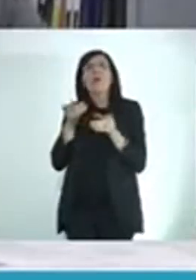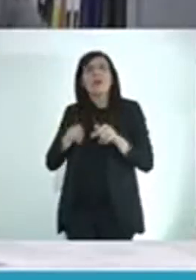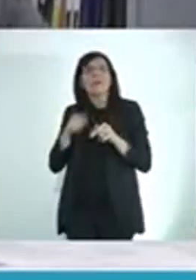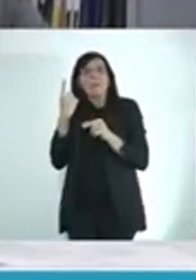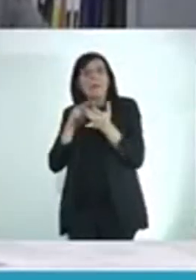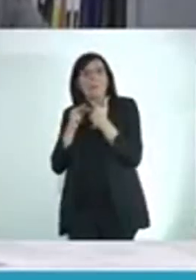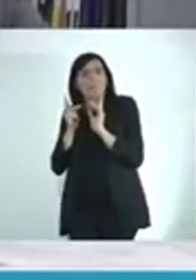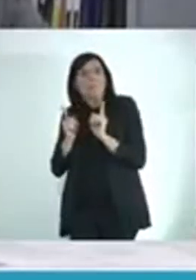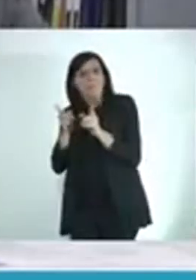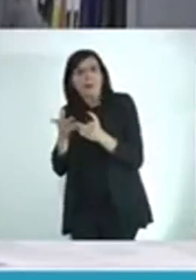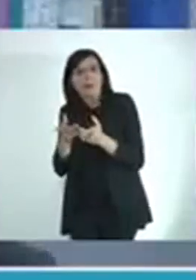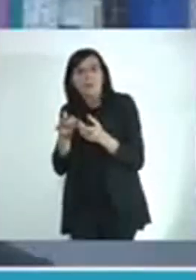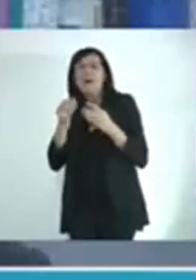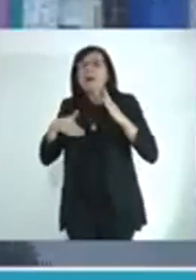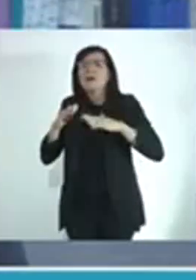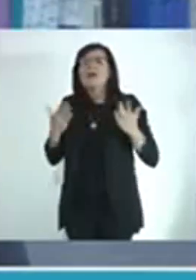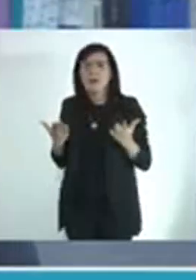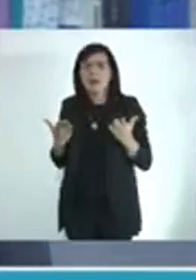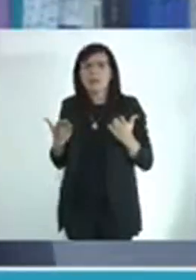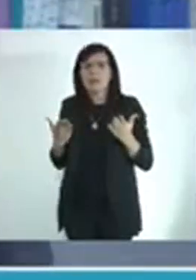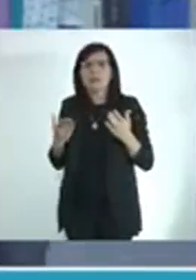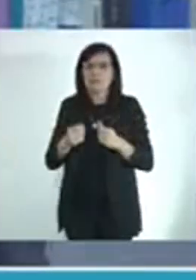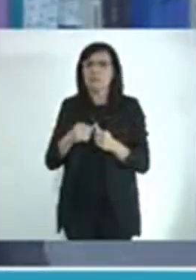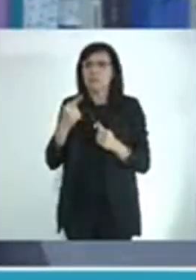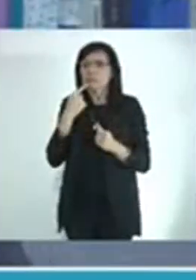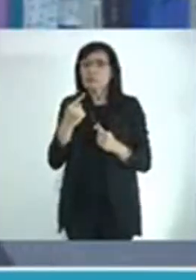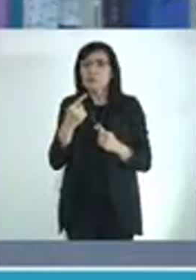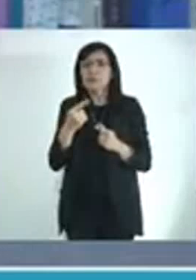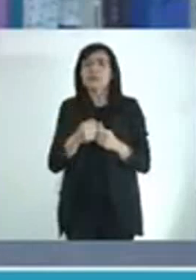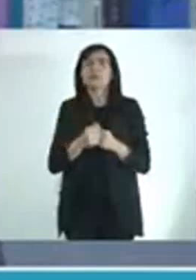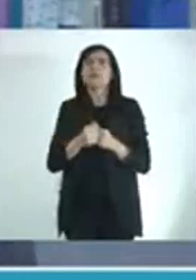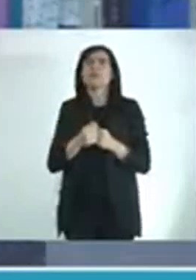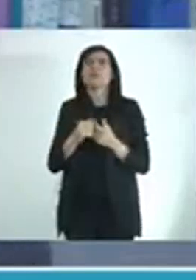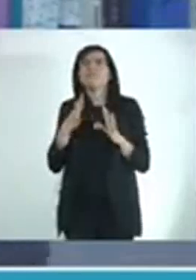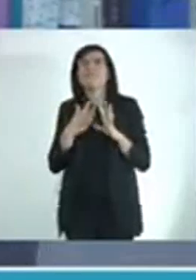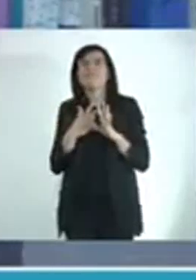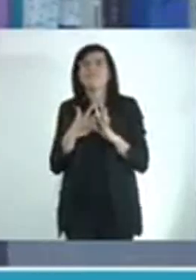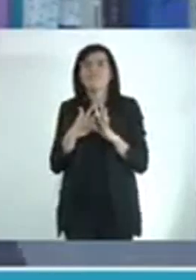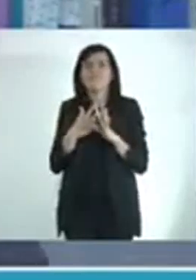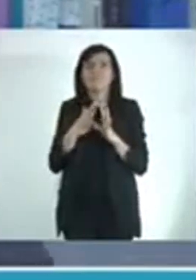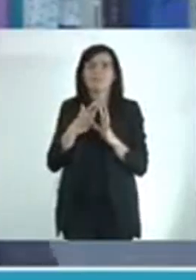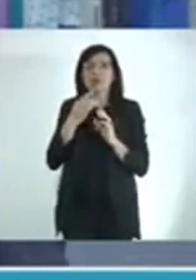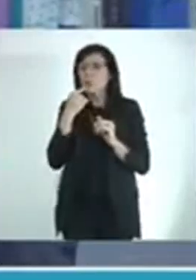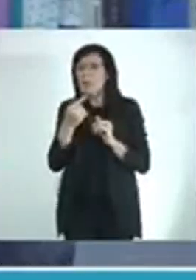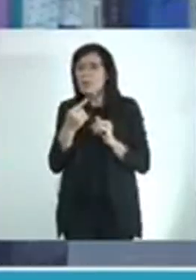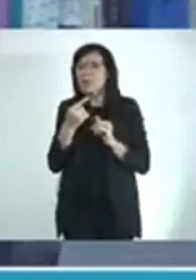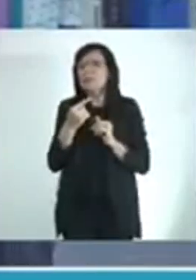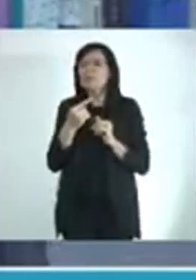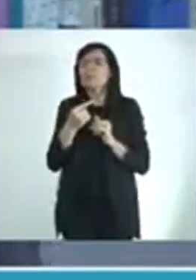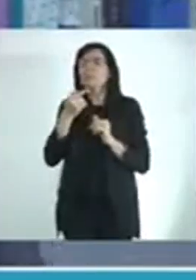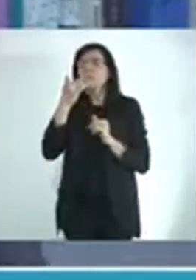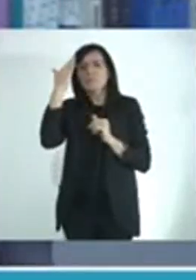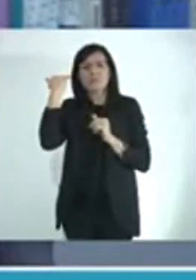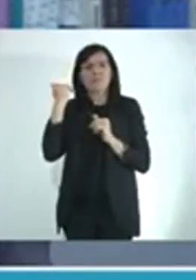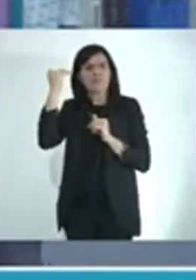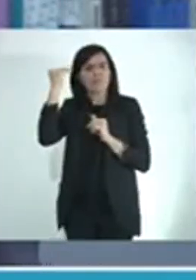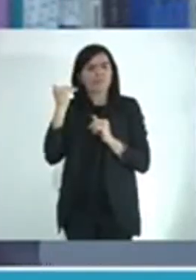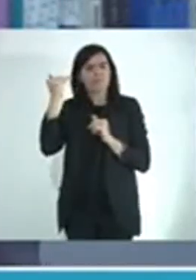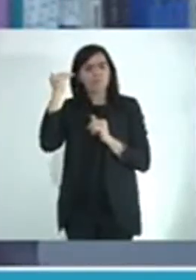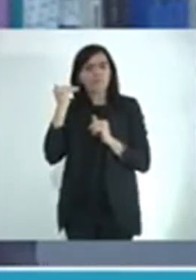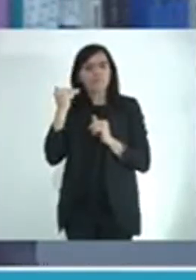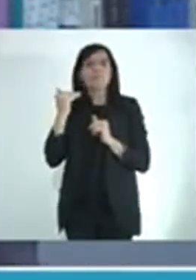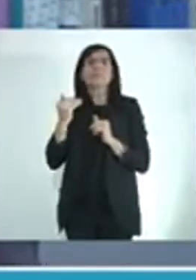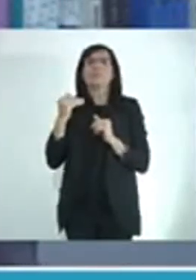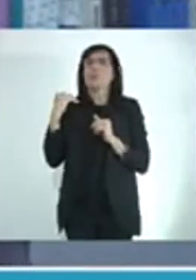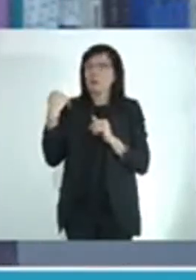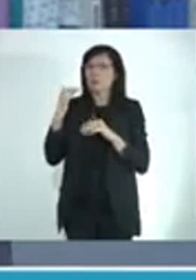dirección? Nosotros, por ejemplo, en la época, tenemos un antes y un después con el tema de la pandemia, se